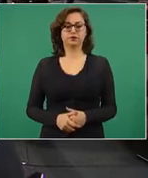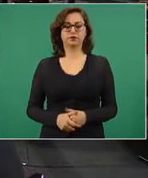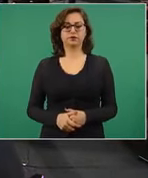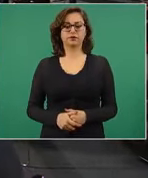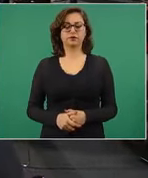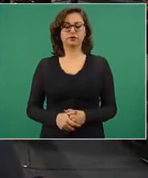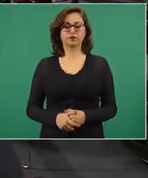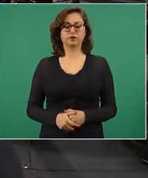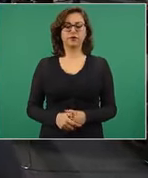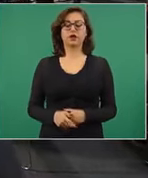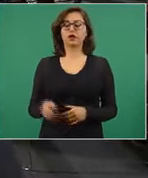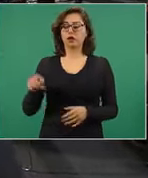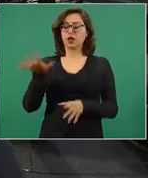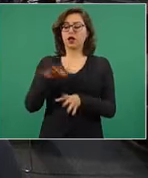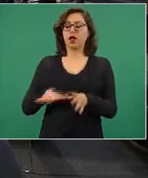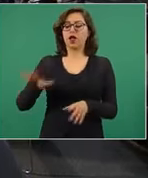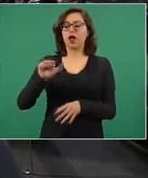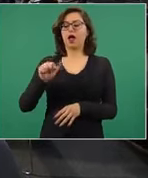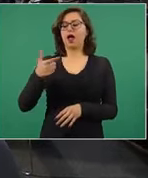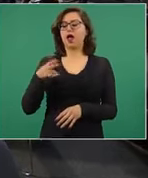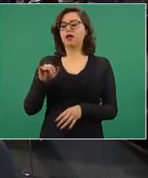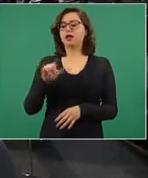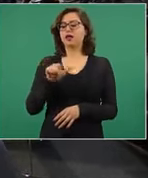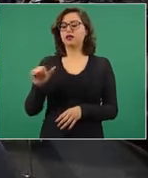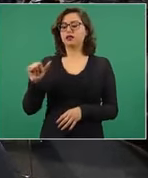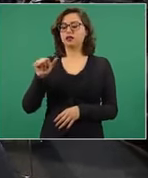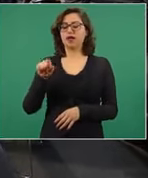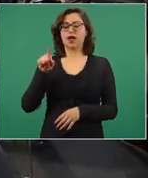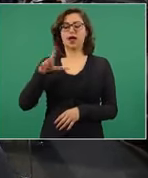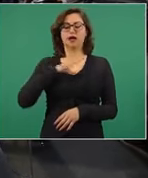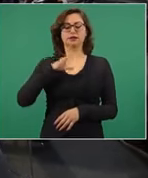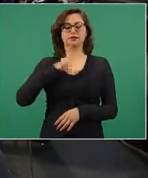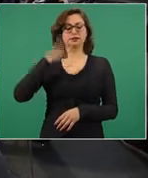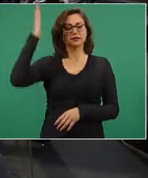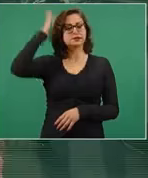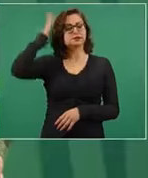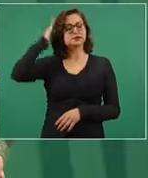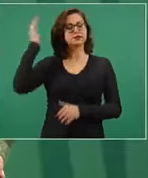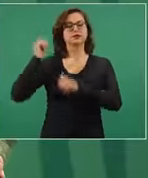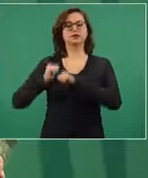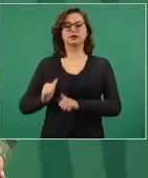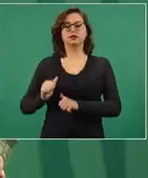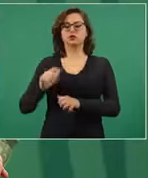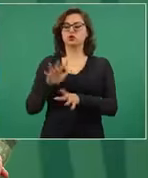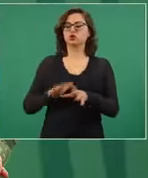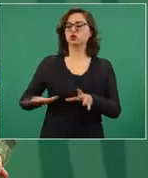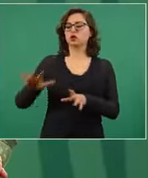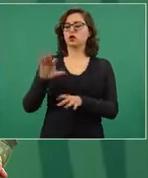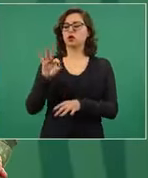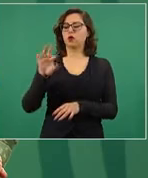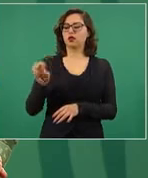Ahí en Aguililla tenemos al comandante de la 43 zona ahí